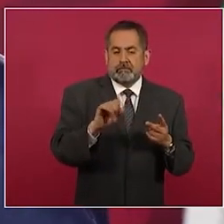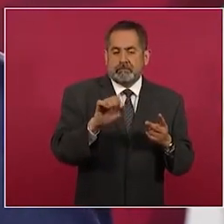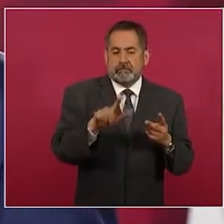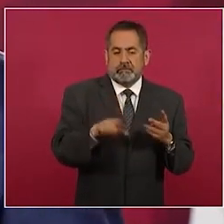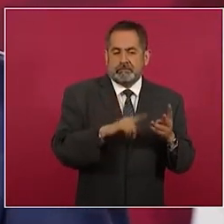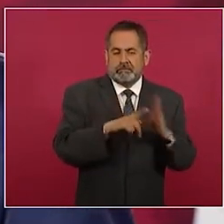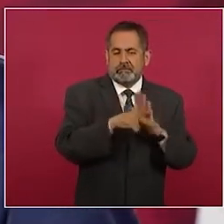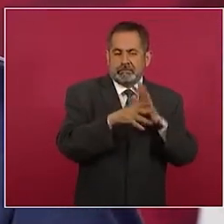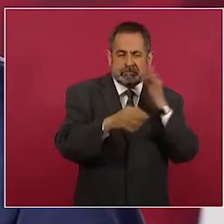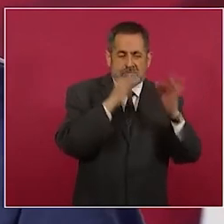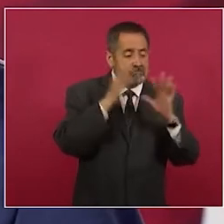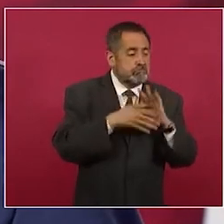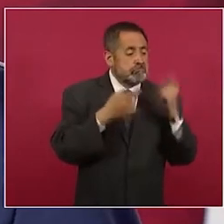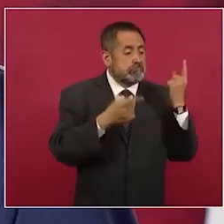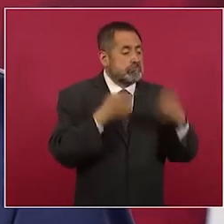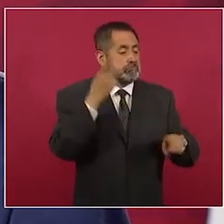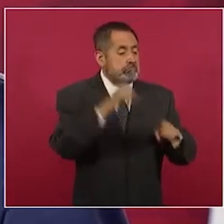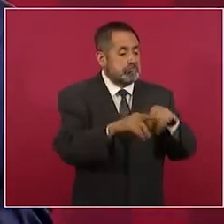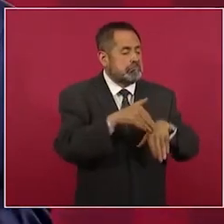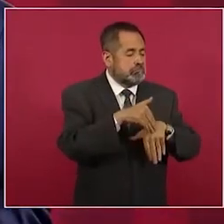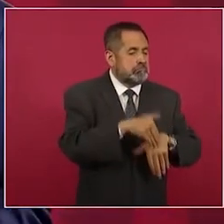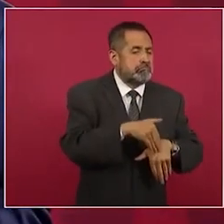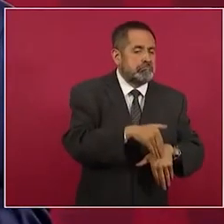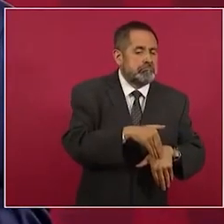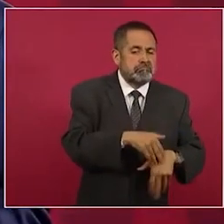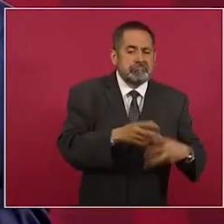los medios, ¿no?, de información,